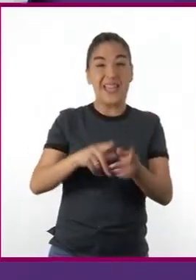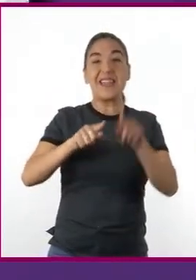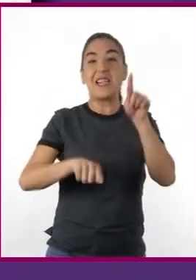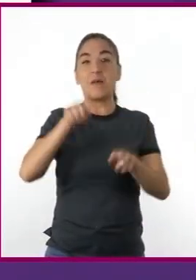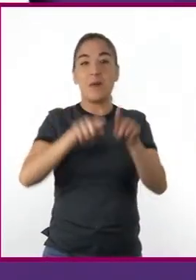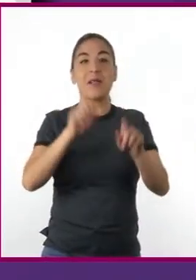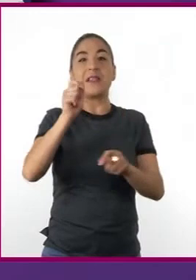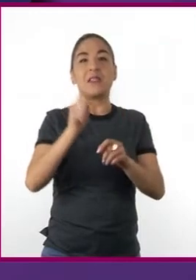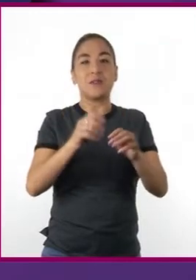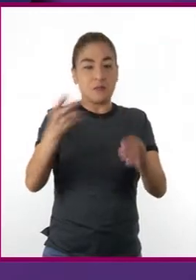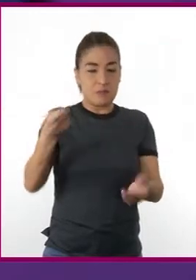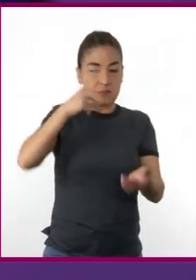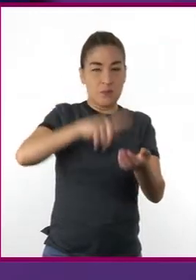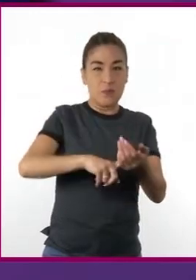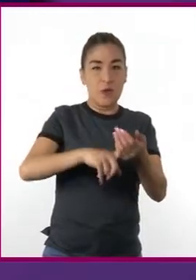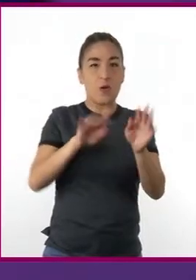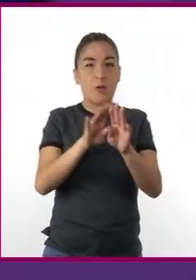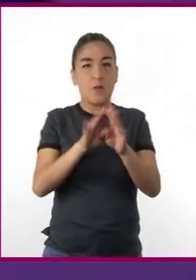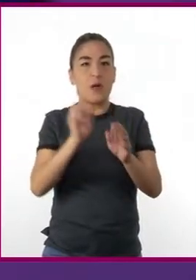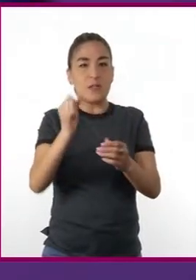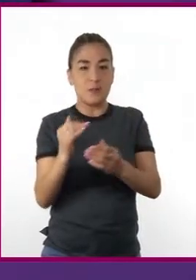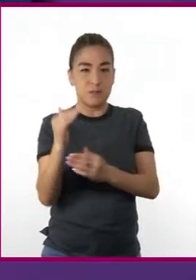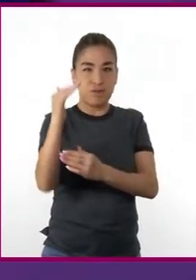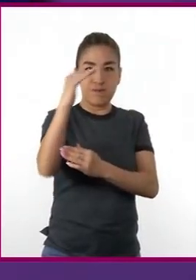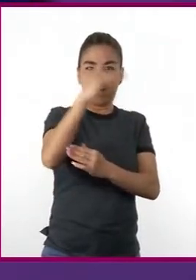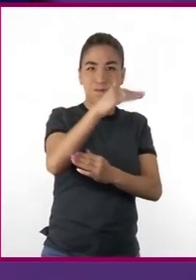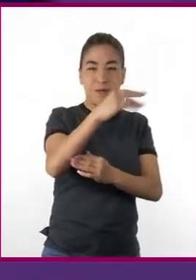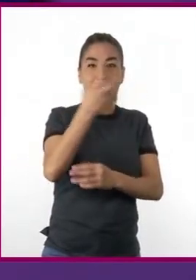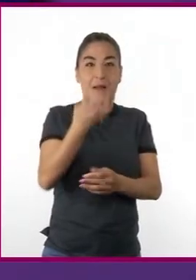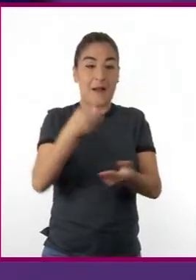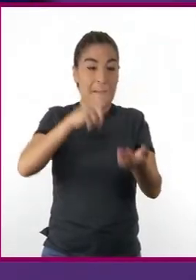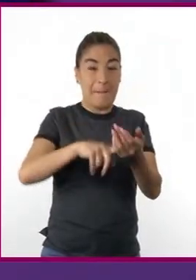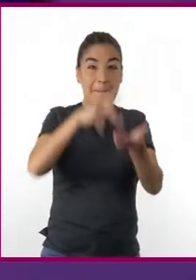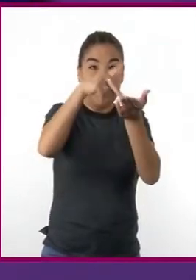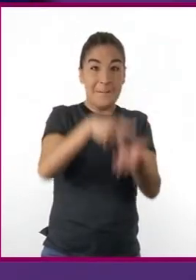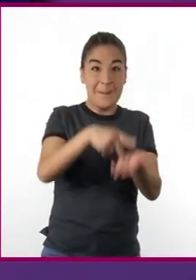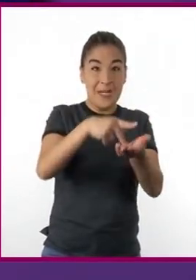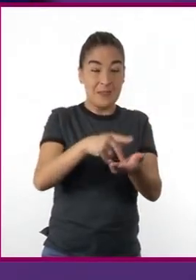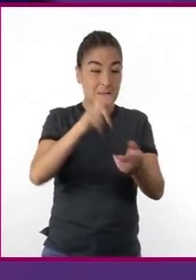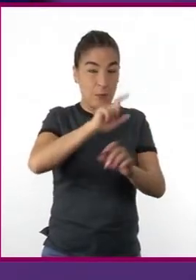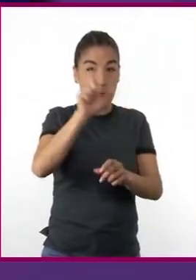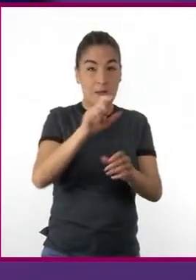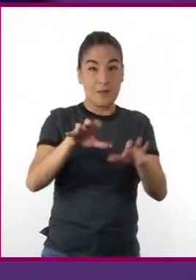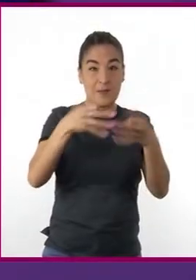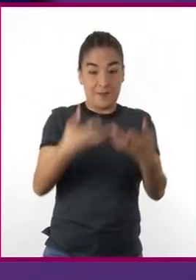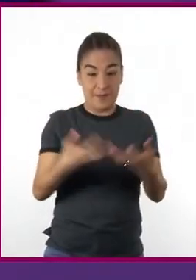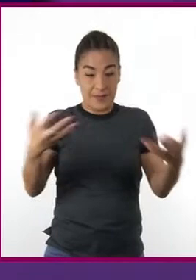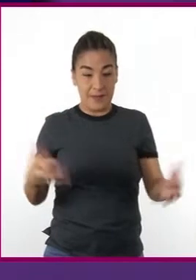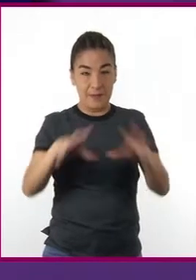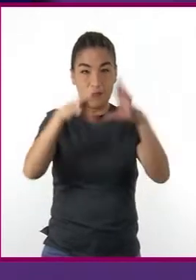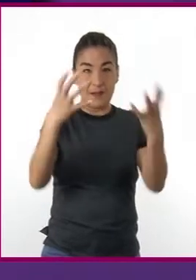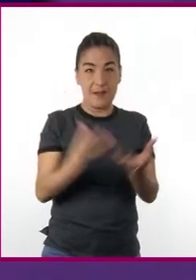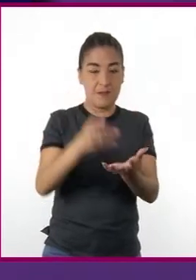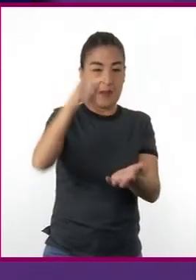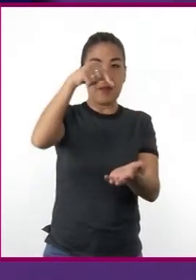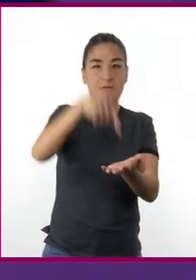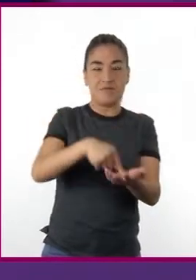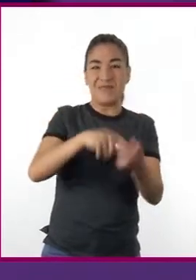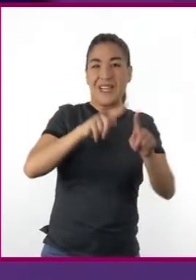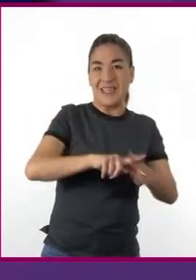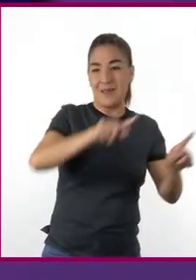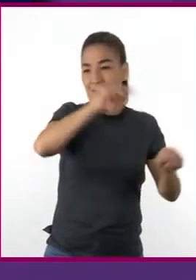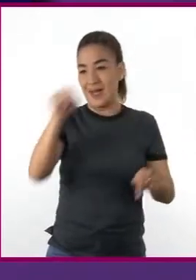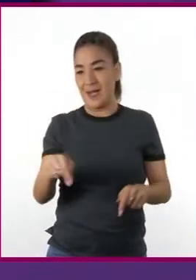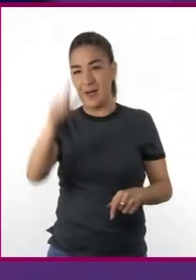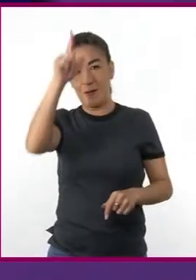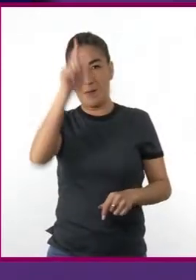de gravedad que actúa sobre él. Así, el peso de un objeto en la Tierra es distinto a su peso en la Luna, porque